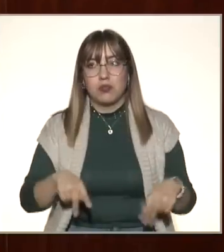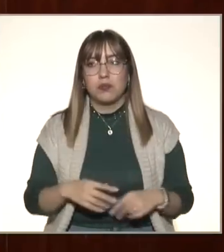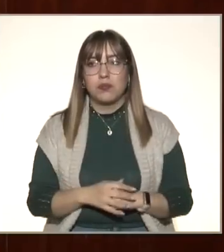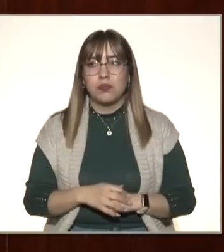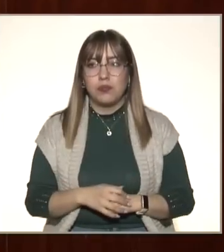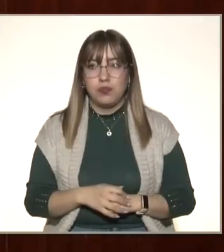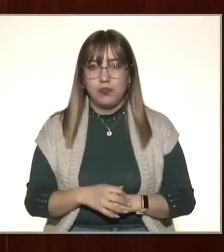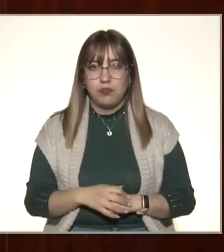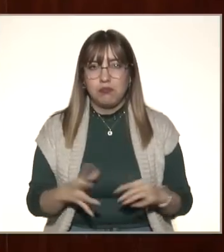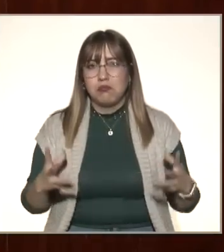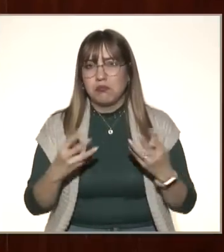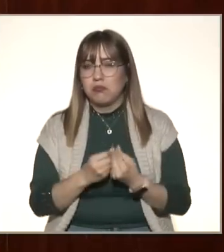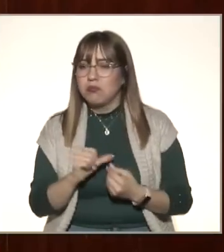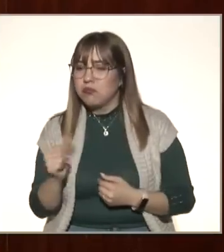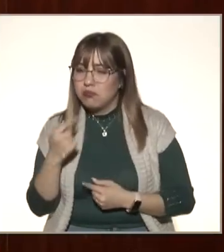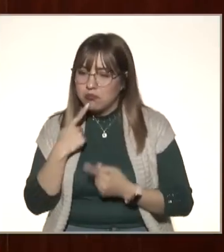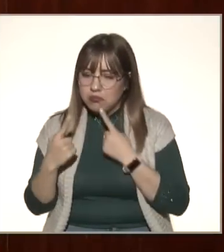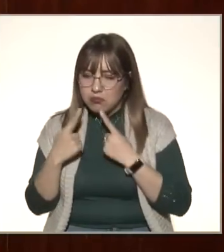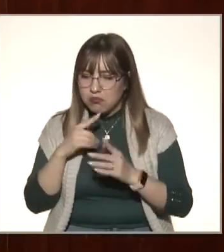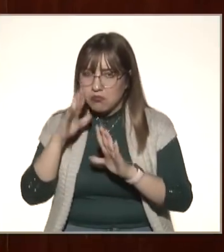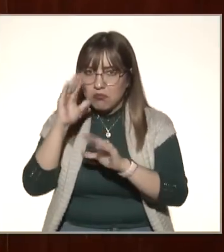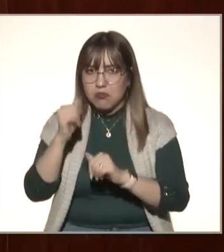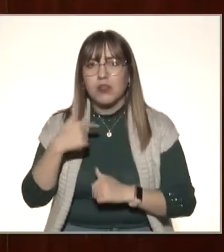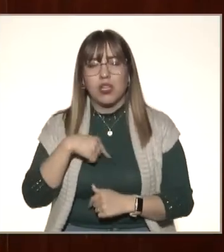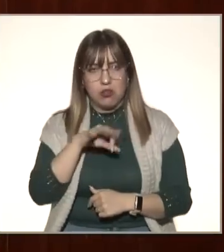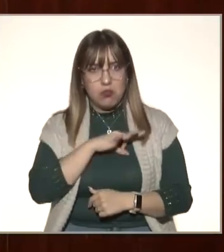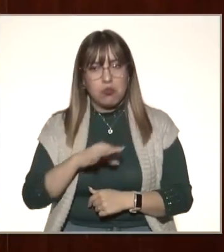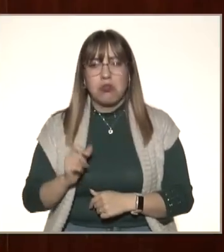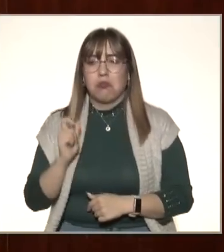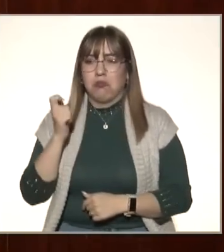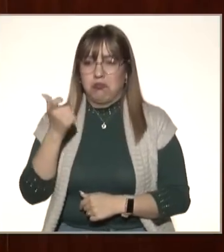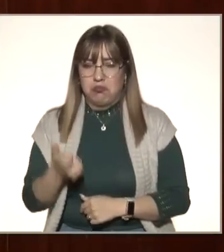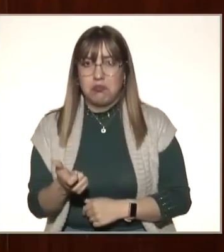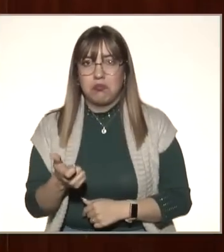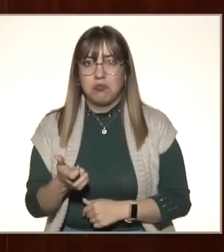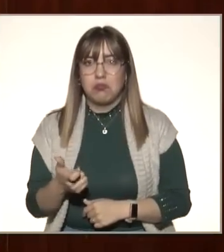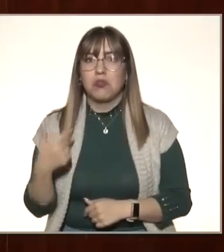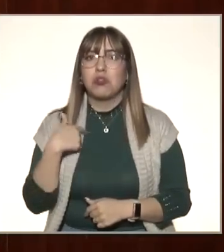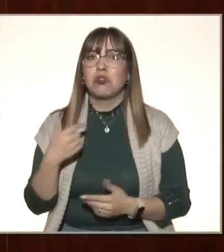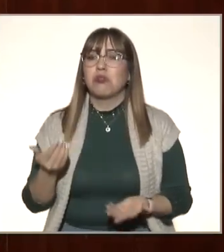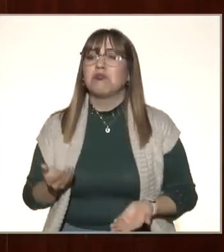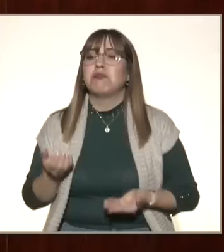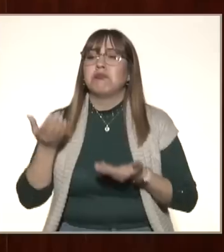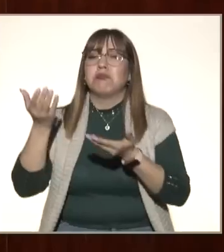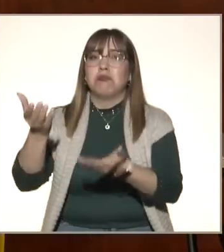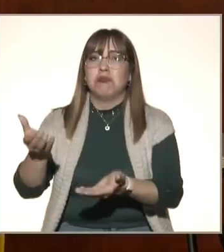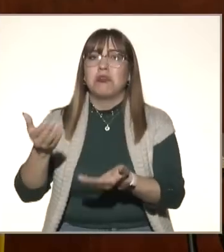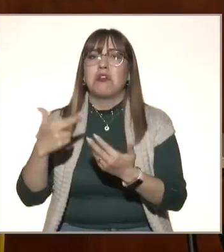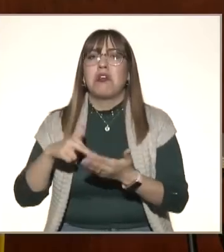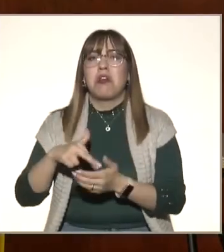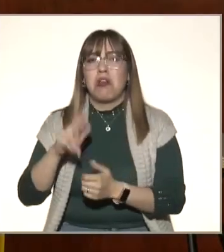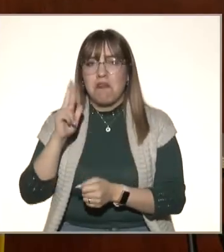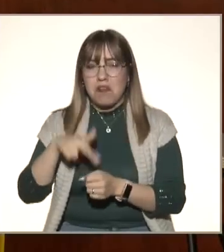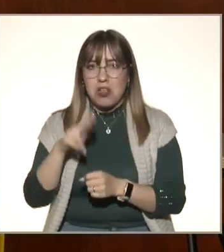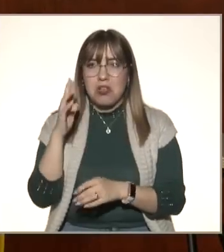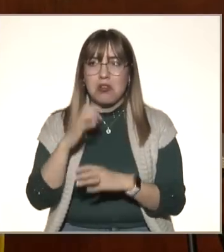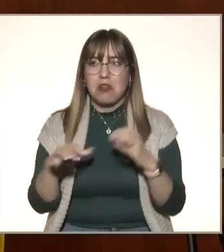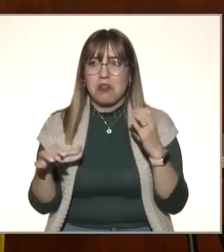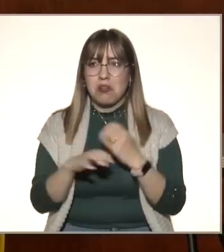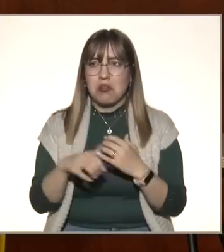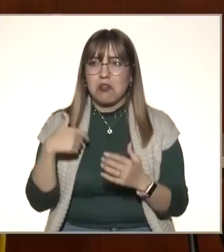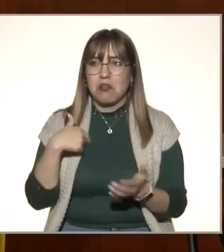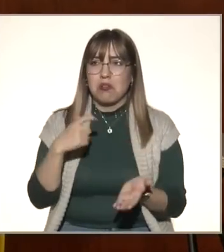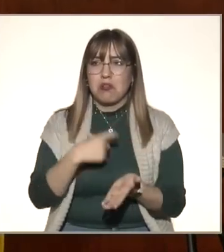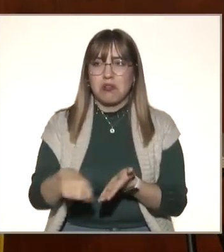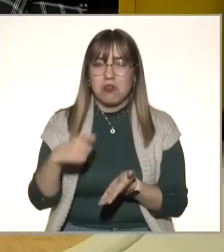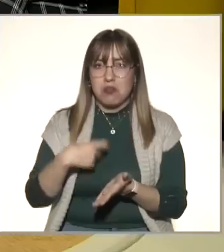con otra se ponen de acuerdo y dice, ¿sabes qué? Pues yo puedo aportar, ¿no? Pero o yo llevo los refrescos más grande, exactamente. Yo compro los refrescos, compro y entonces